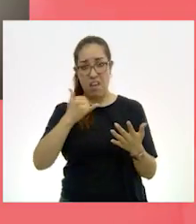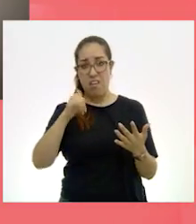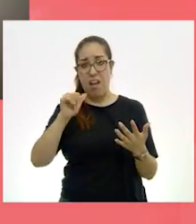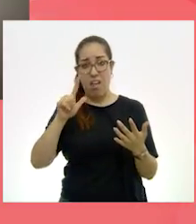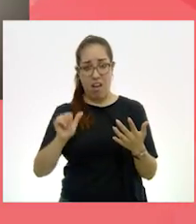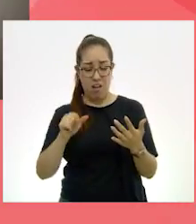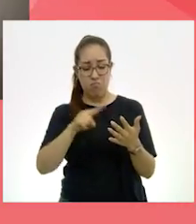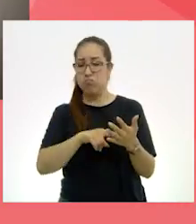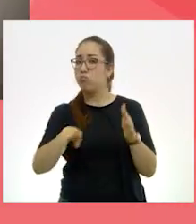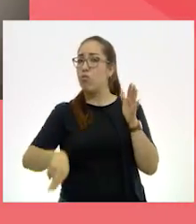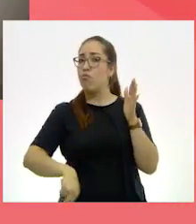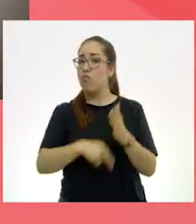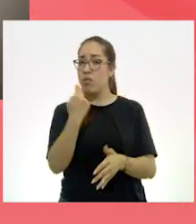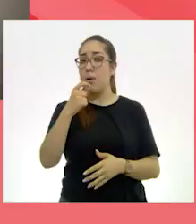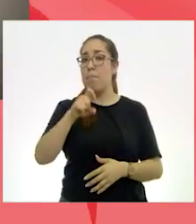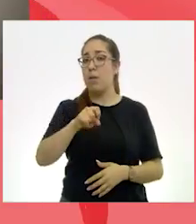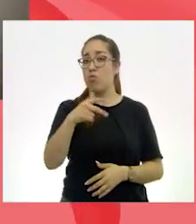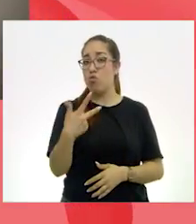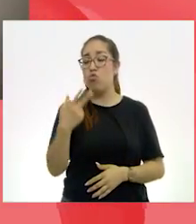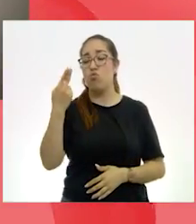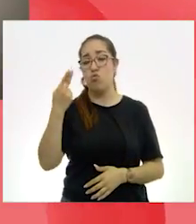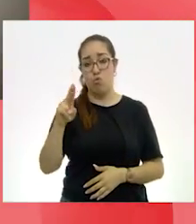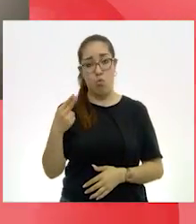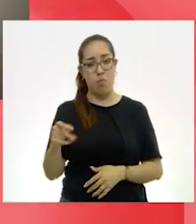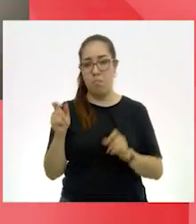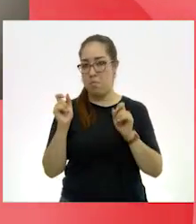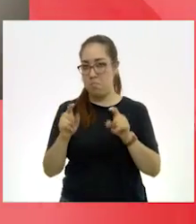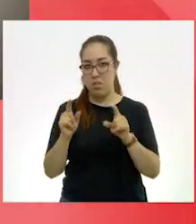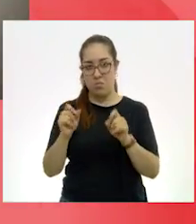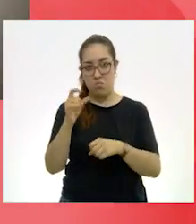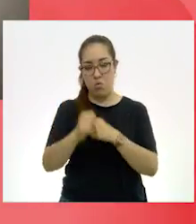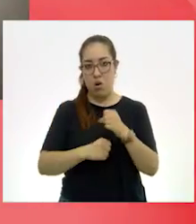el 28 de noviembre de ese mismo